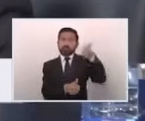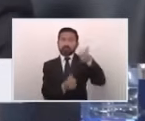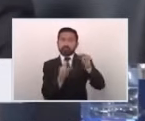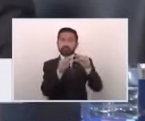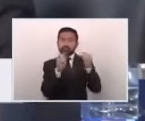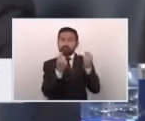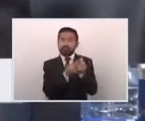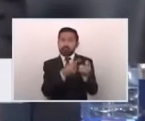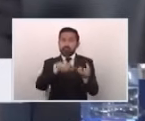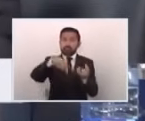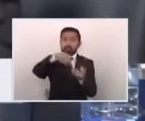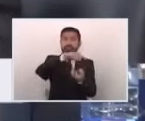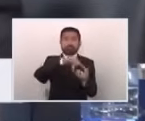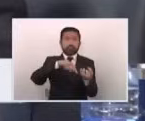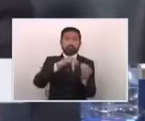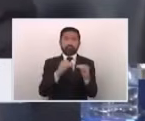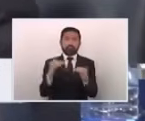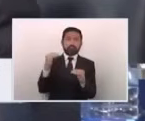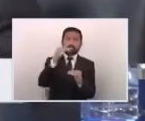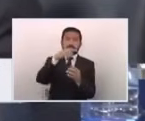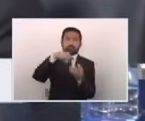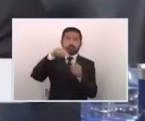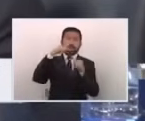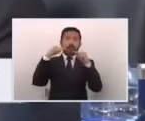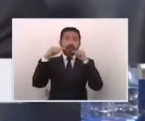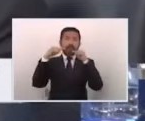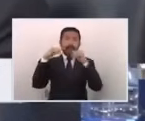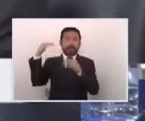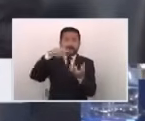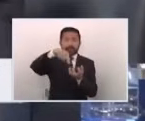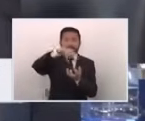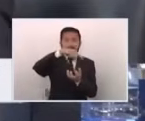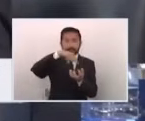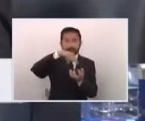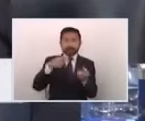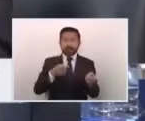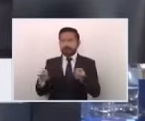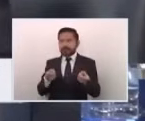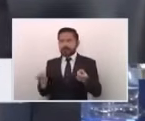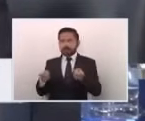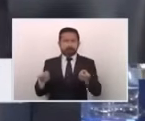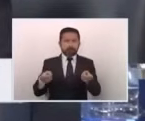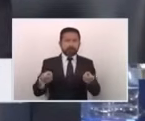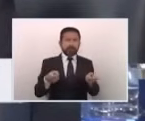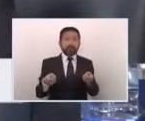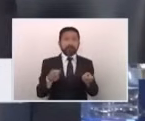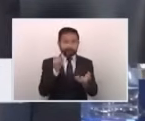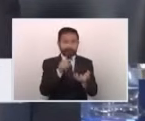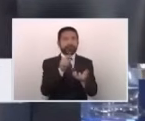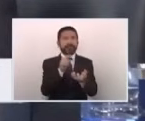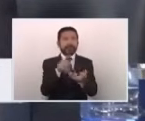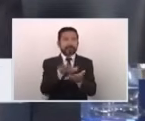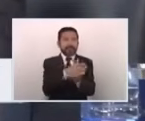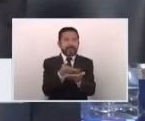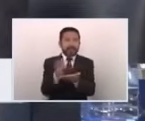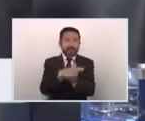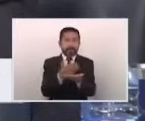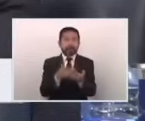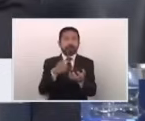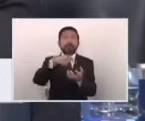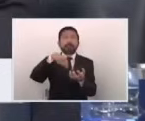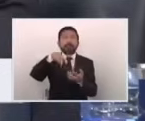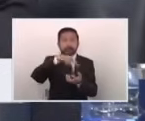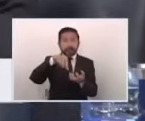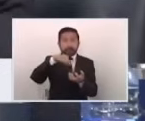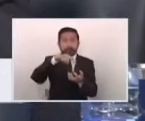cúpulas, entre los jefes, entre los que mandaban. Ahí. Porque ellos